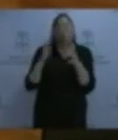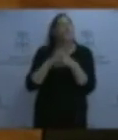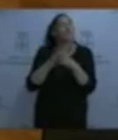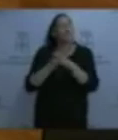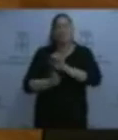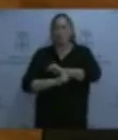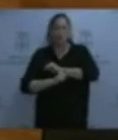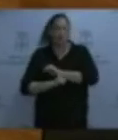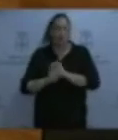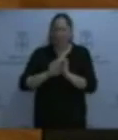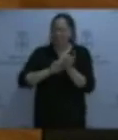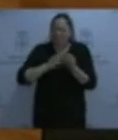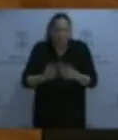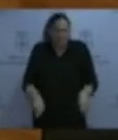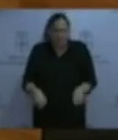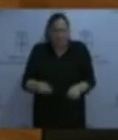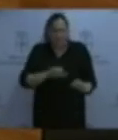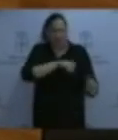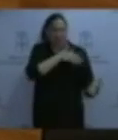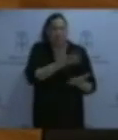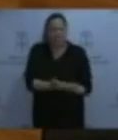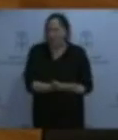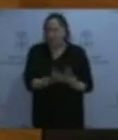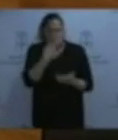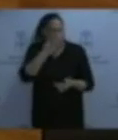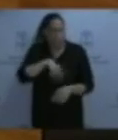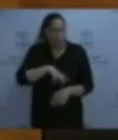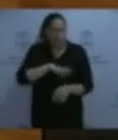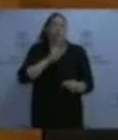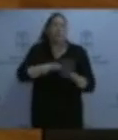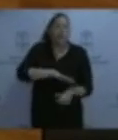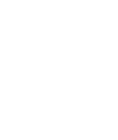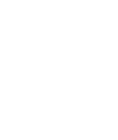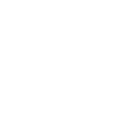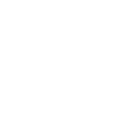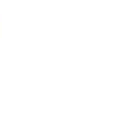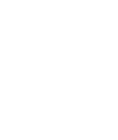a la que se vino haciendo hasta ahora. Parece que hay algunos pasos en una buena dirección para revertir esta situación.